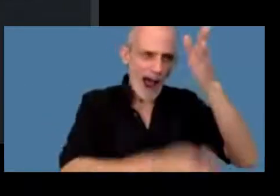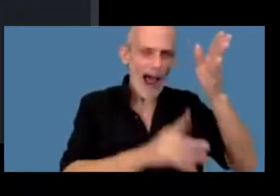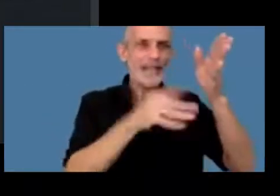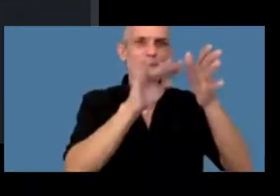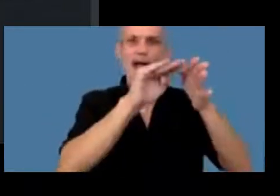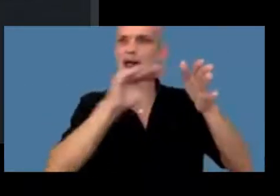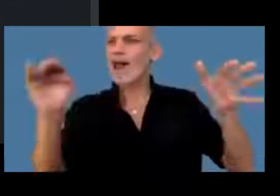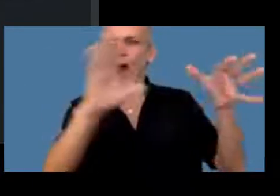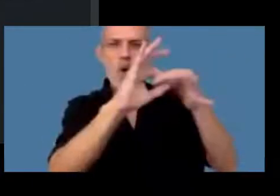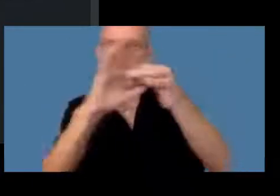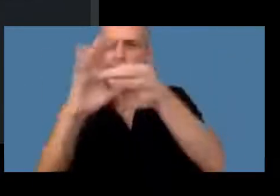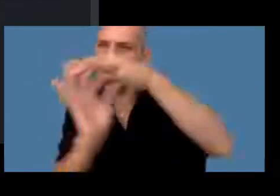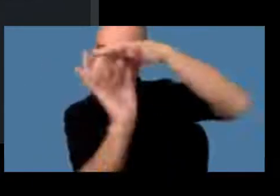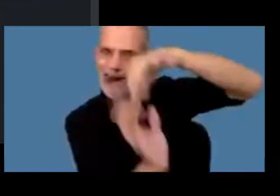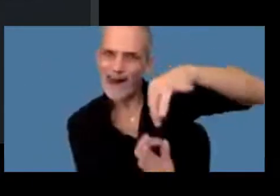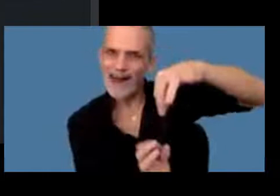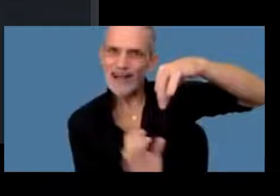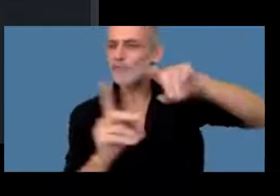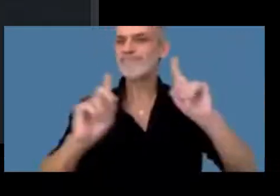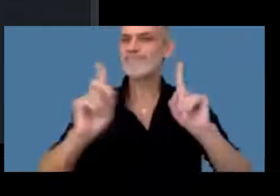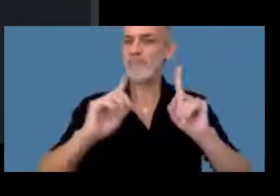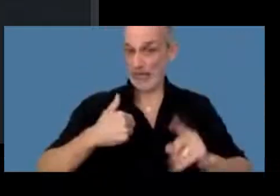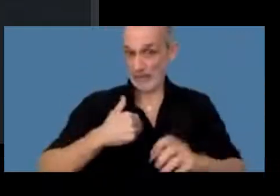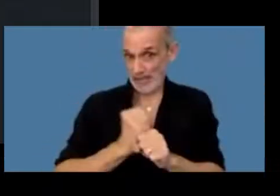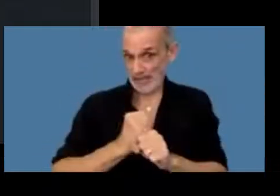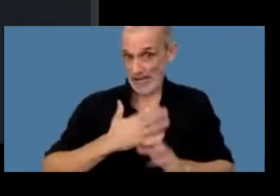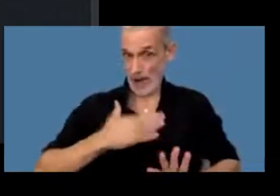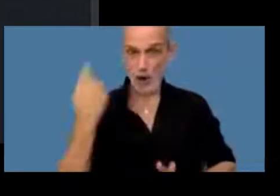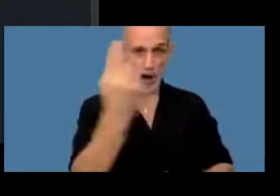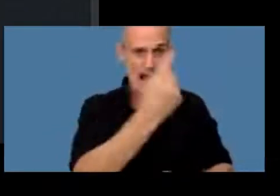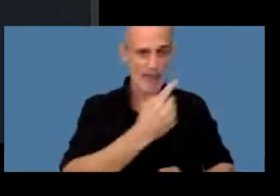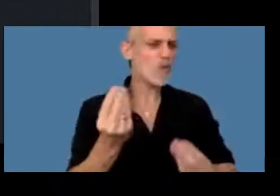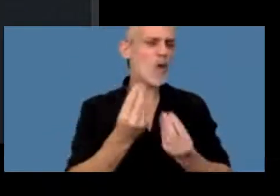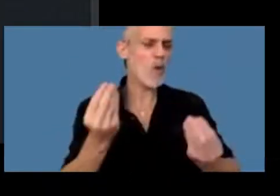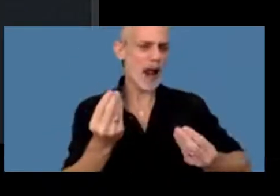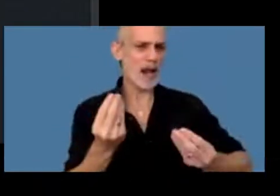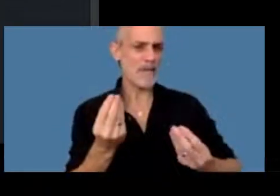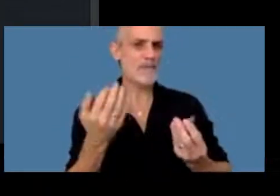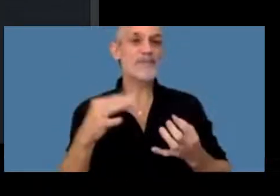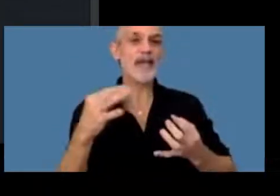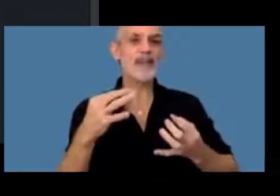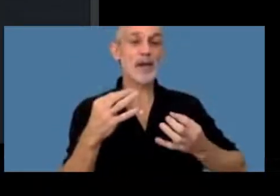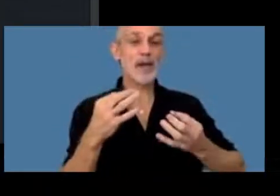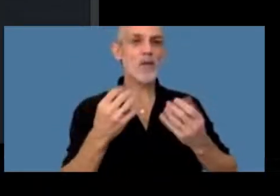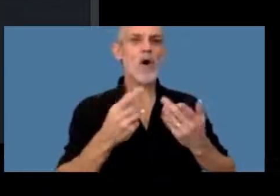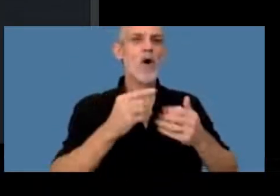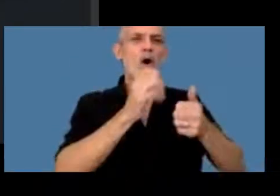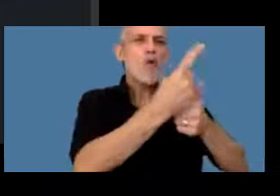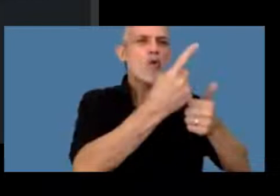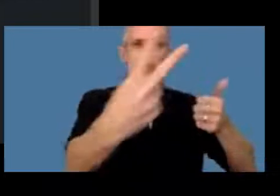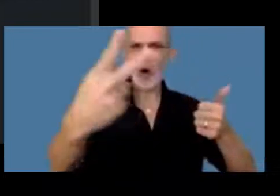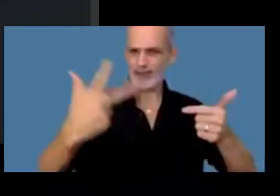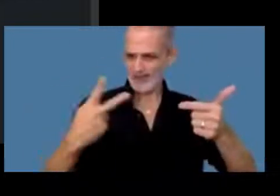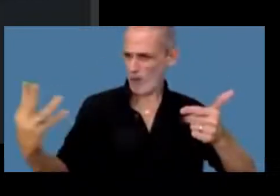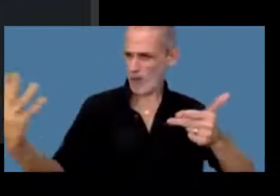lo que hago yo, digamos, en nuestro trabajo, lo que hacemos nosotros, es hacer circuitos, tal como son los